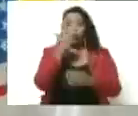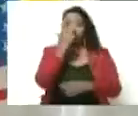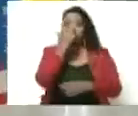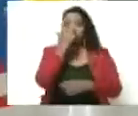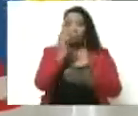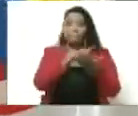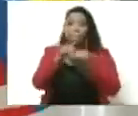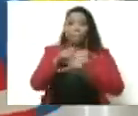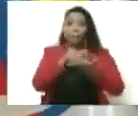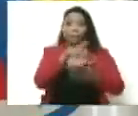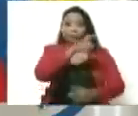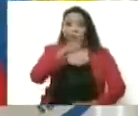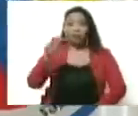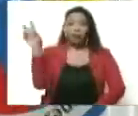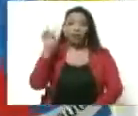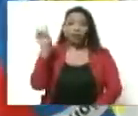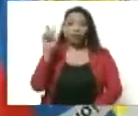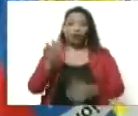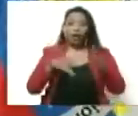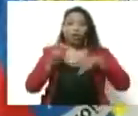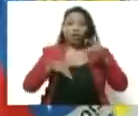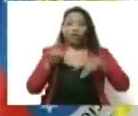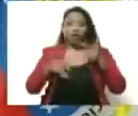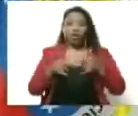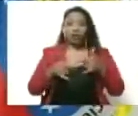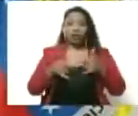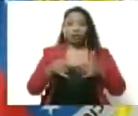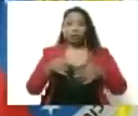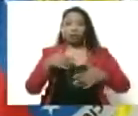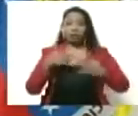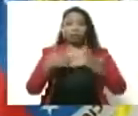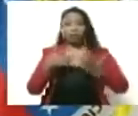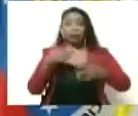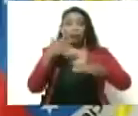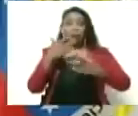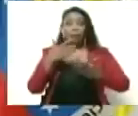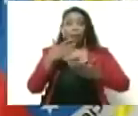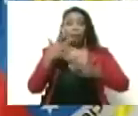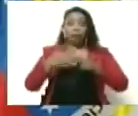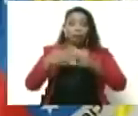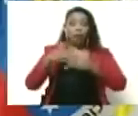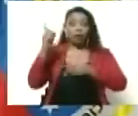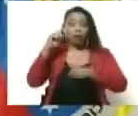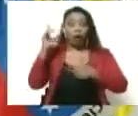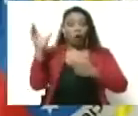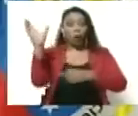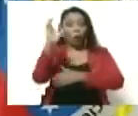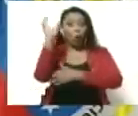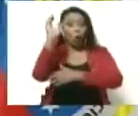de ciudadanos venezolanos en actividades delictivas en Colombia.